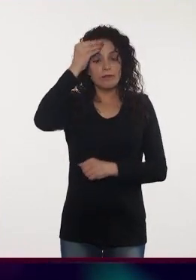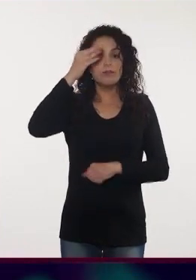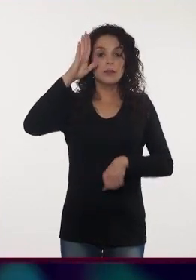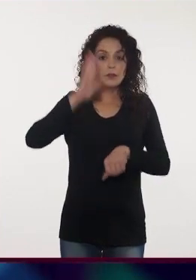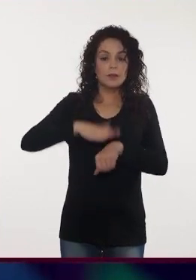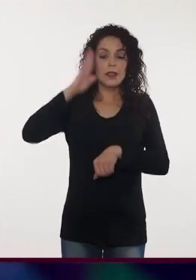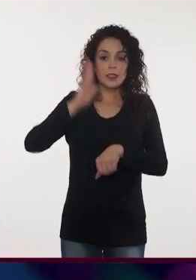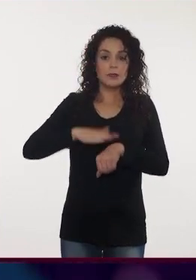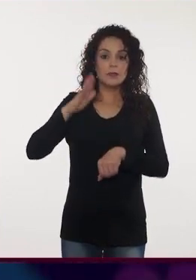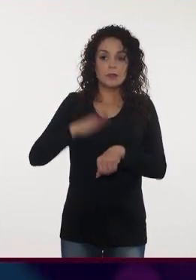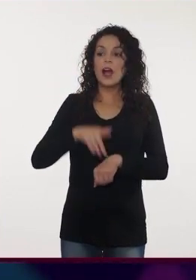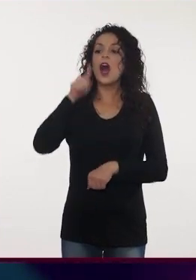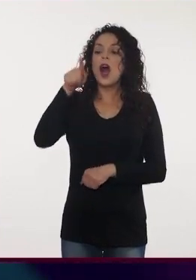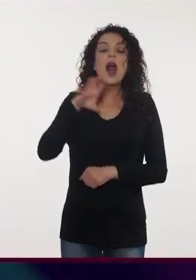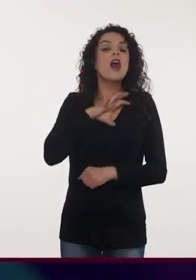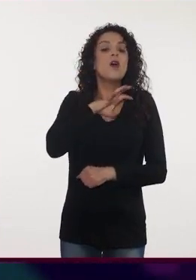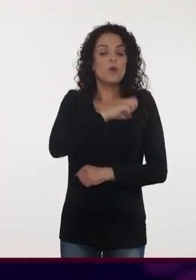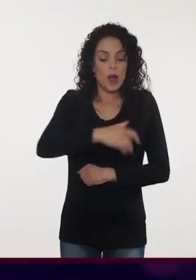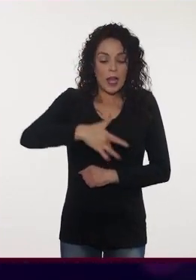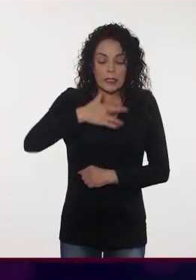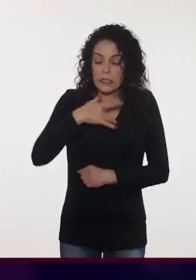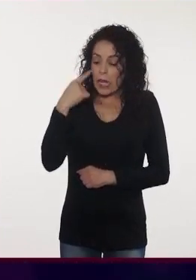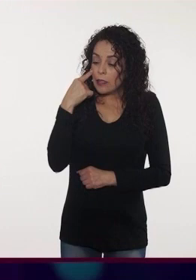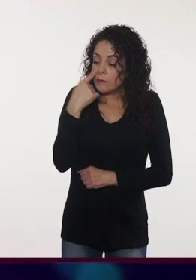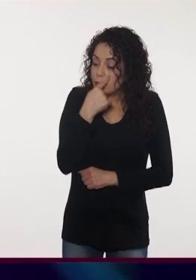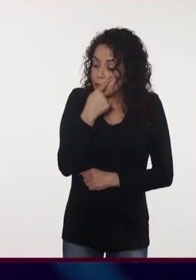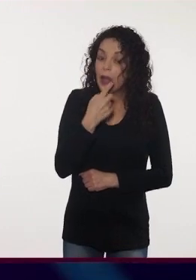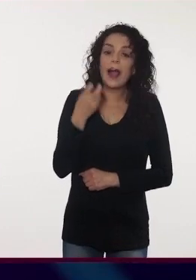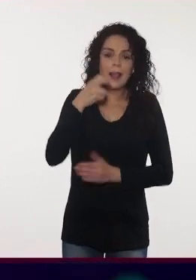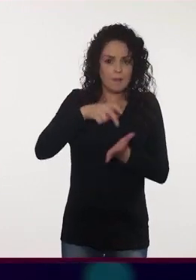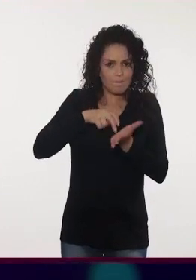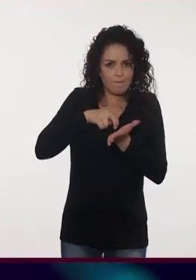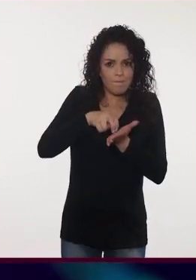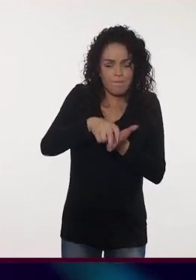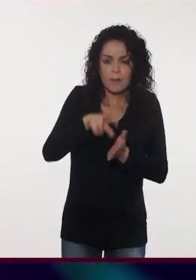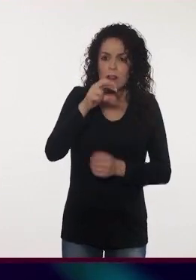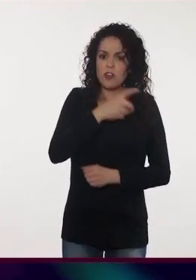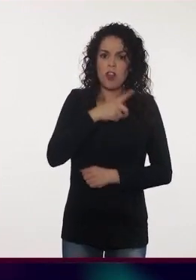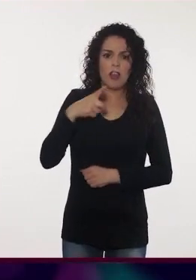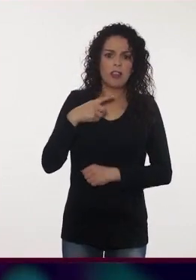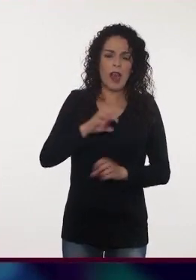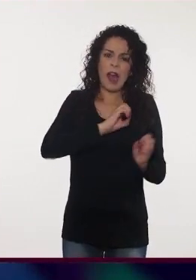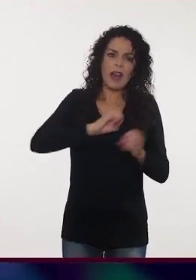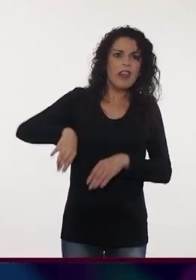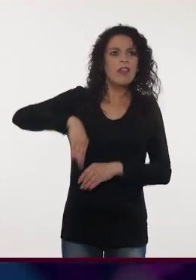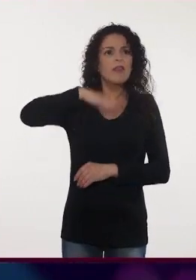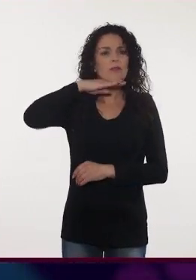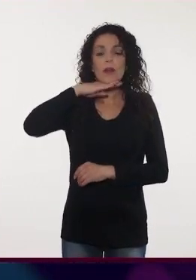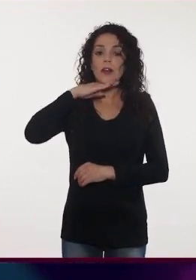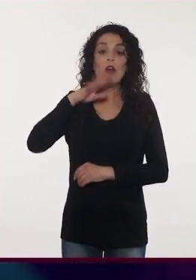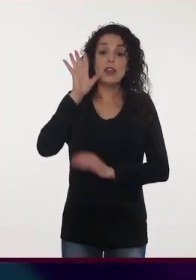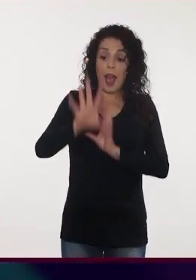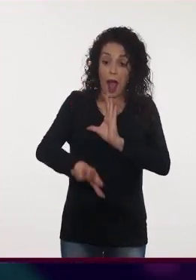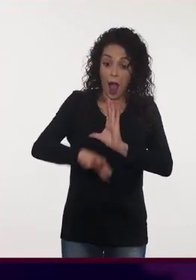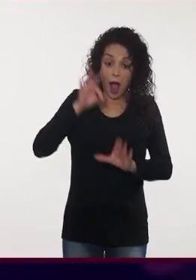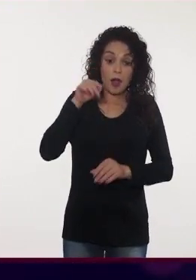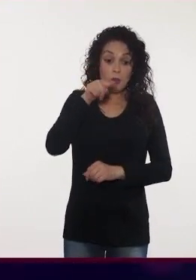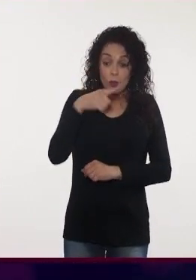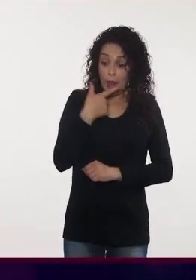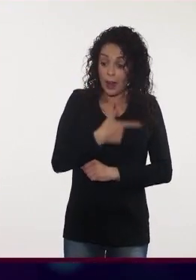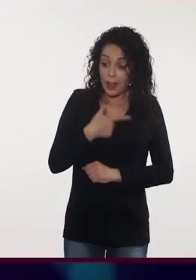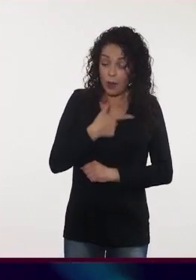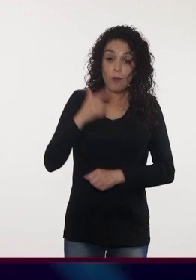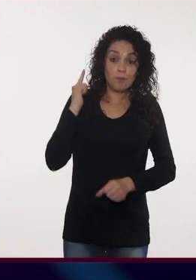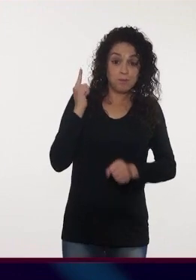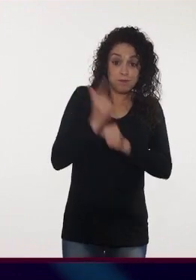ellos quieran hacer, y que no quiten el dedo del renglón una vez que encontraron lo que les